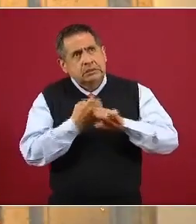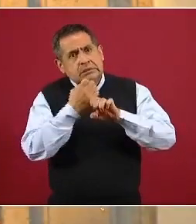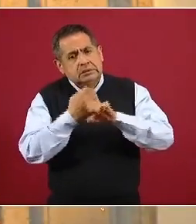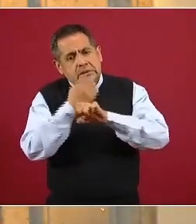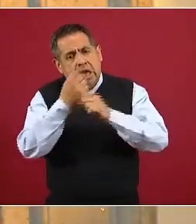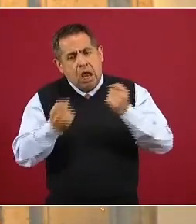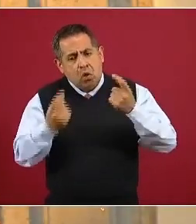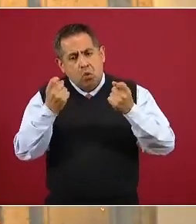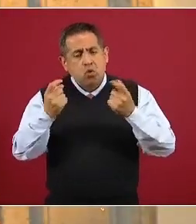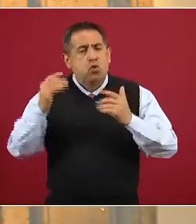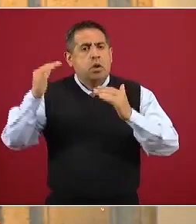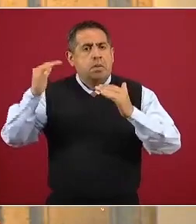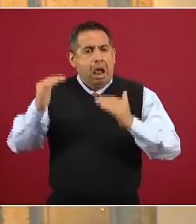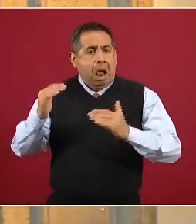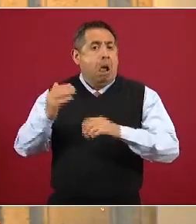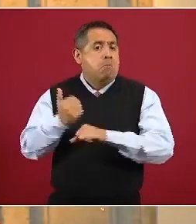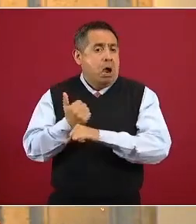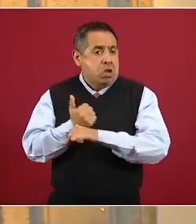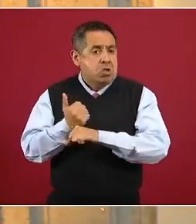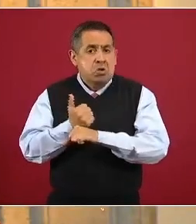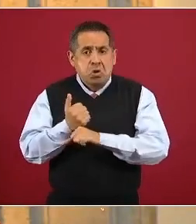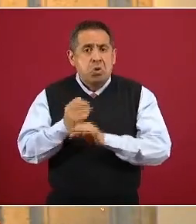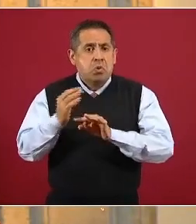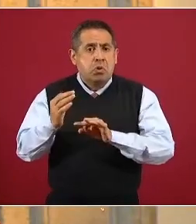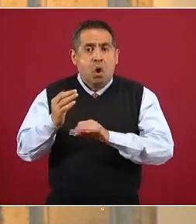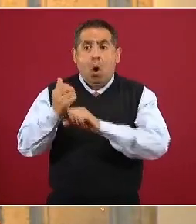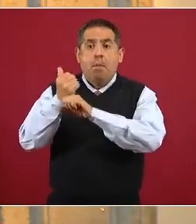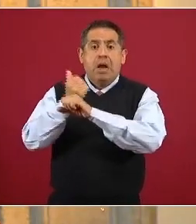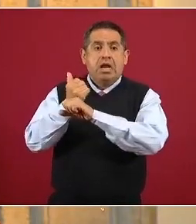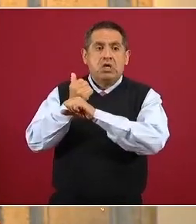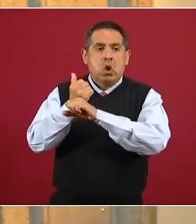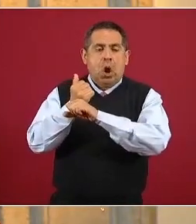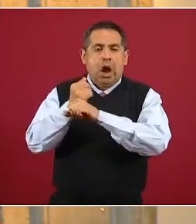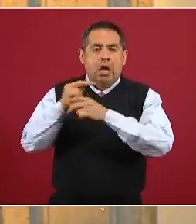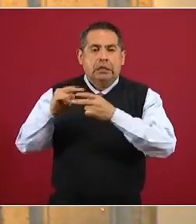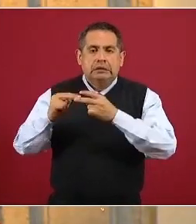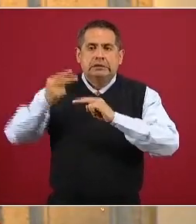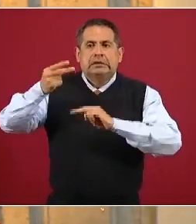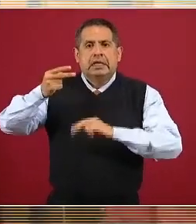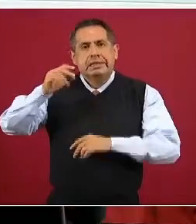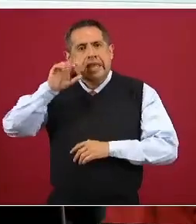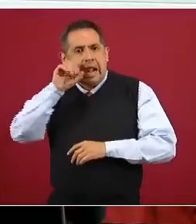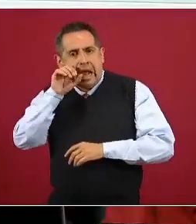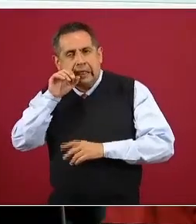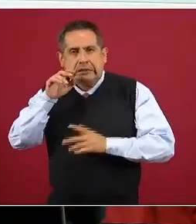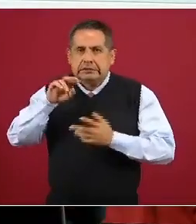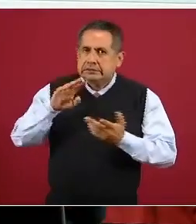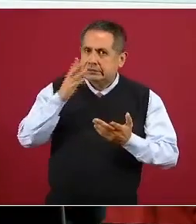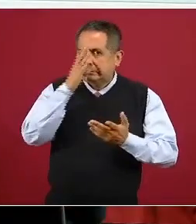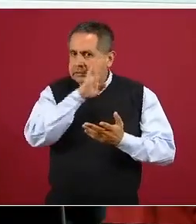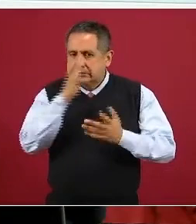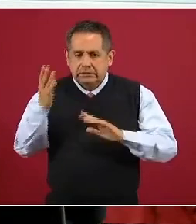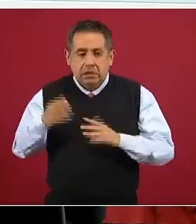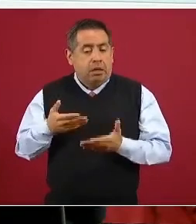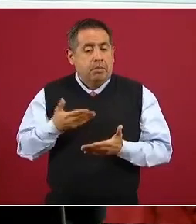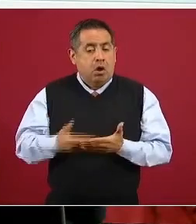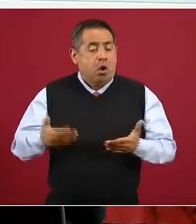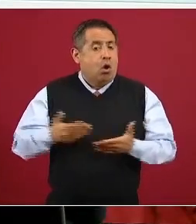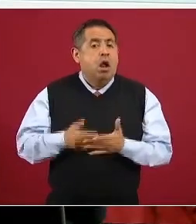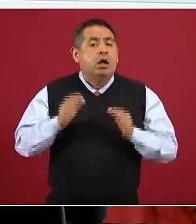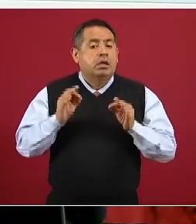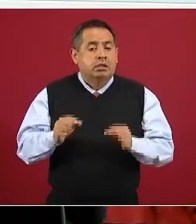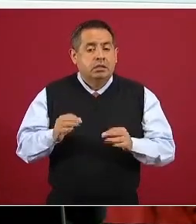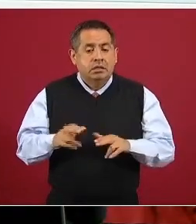federativas bajaron a amarillo, otras que estaban en amarillo subieron a naranja, pero una característica general es que ahora sí no